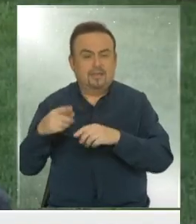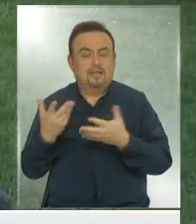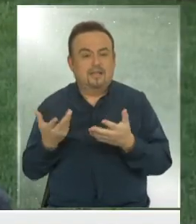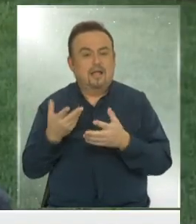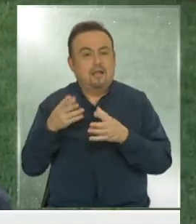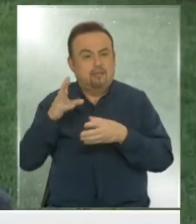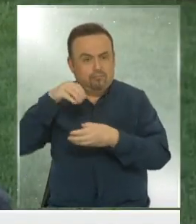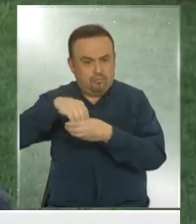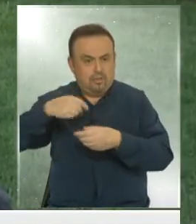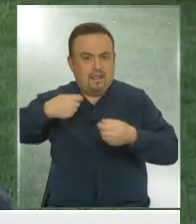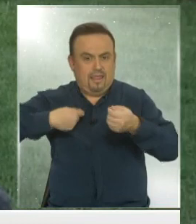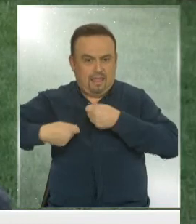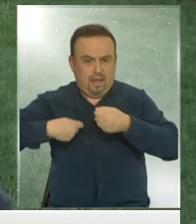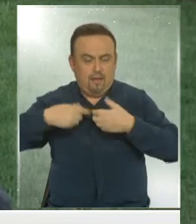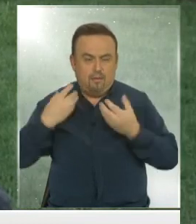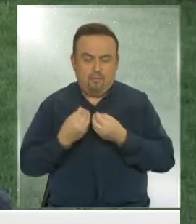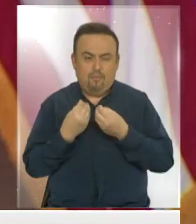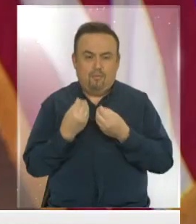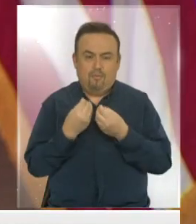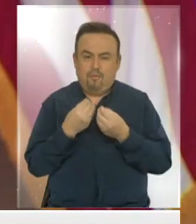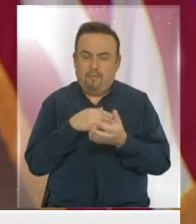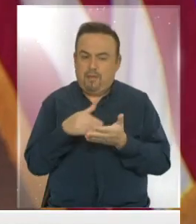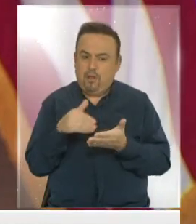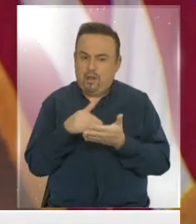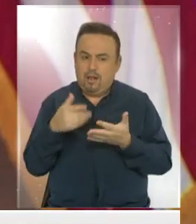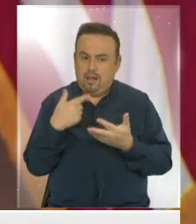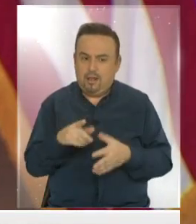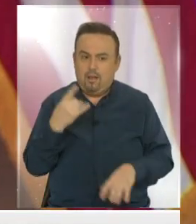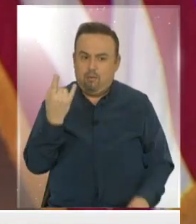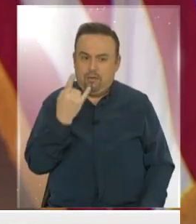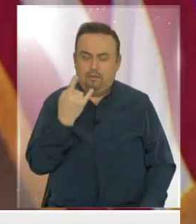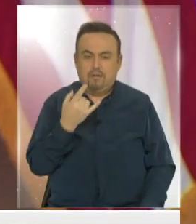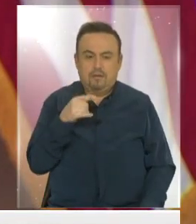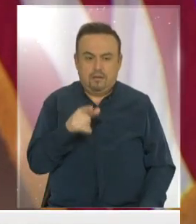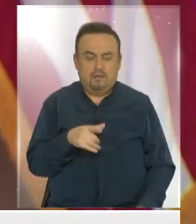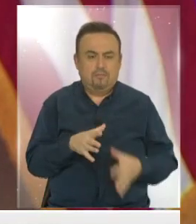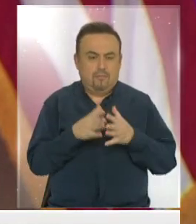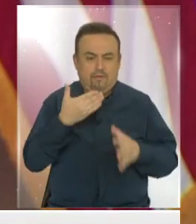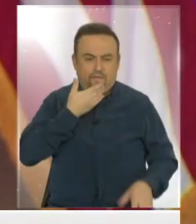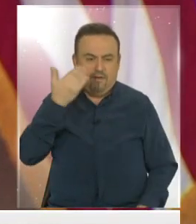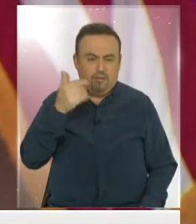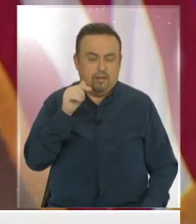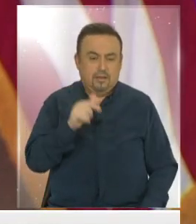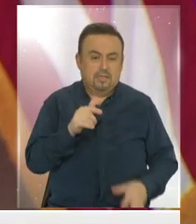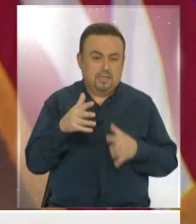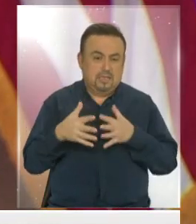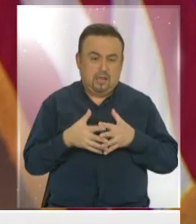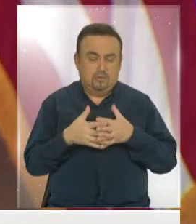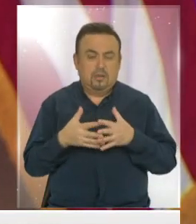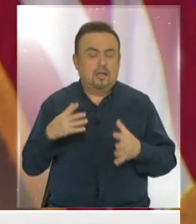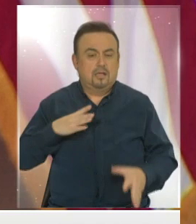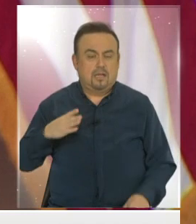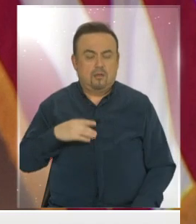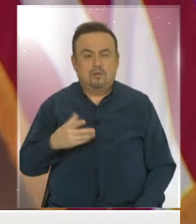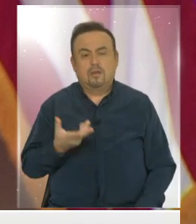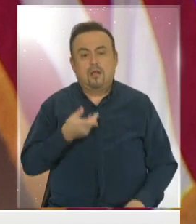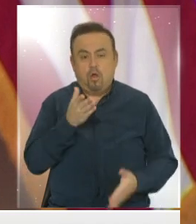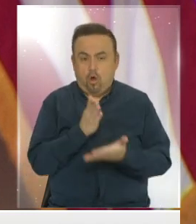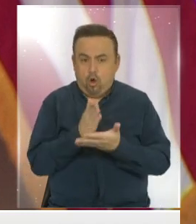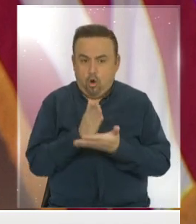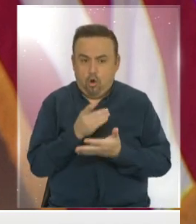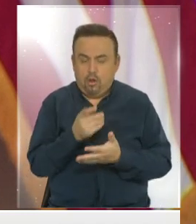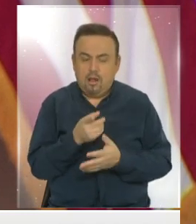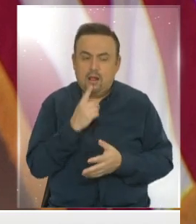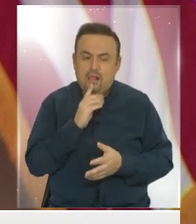negocio también de miles de millones de dólares para las universidades tan prestigiosas en los Estados Unidos. Se ve obligado a